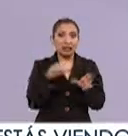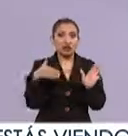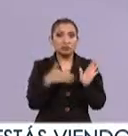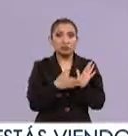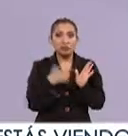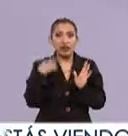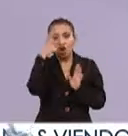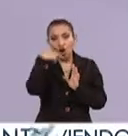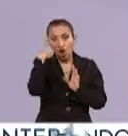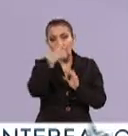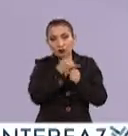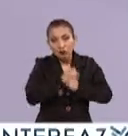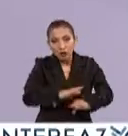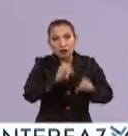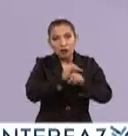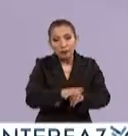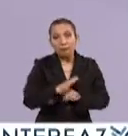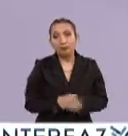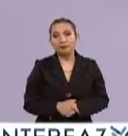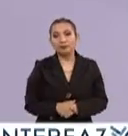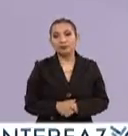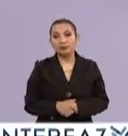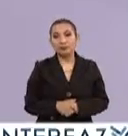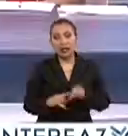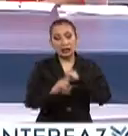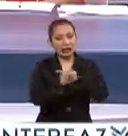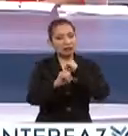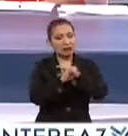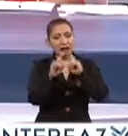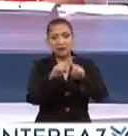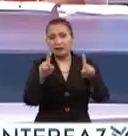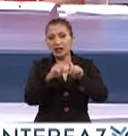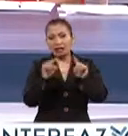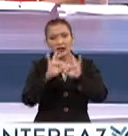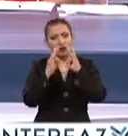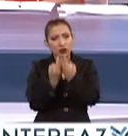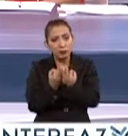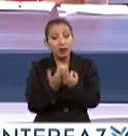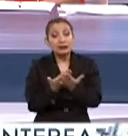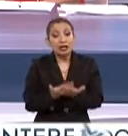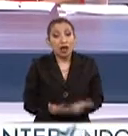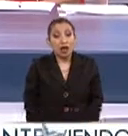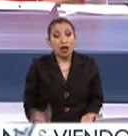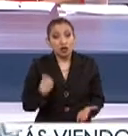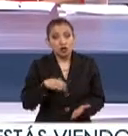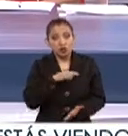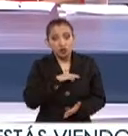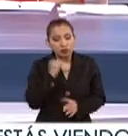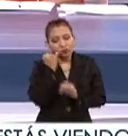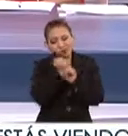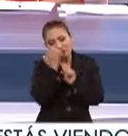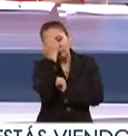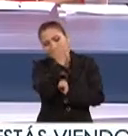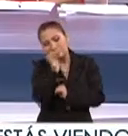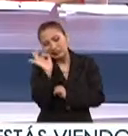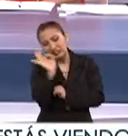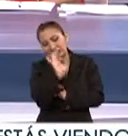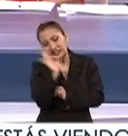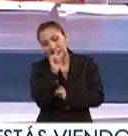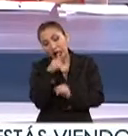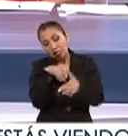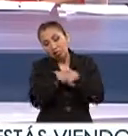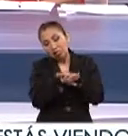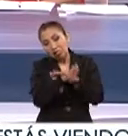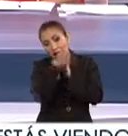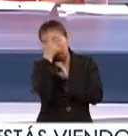año. Y online y de todo tipo. Y ahora estamos explorando posibilidades de